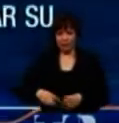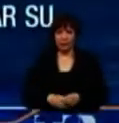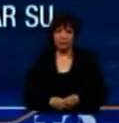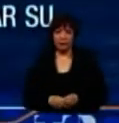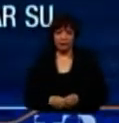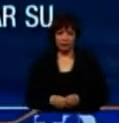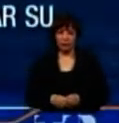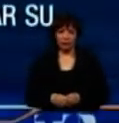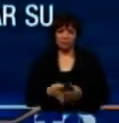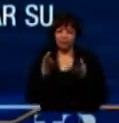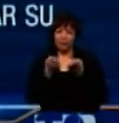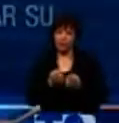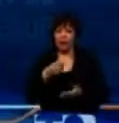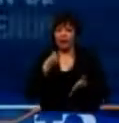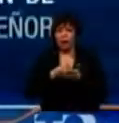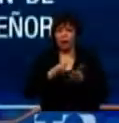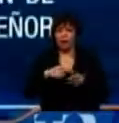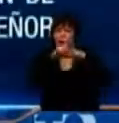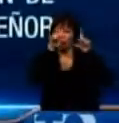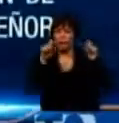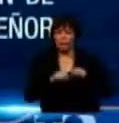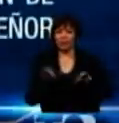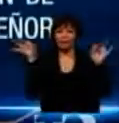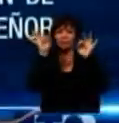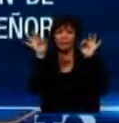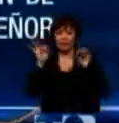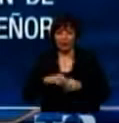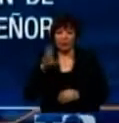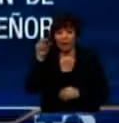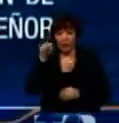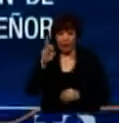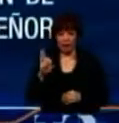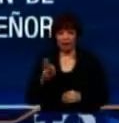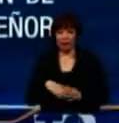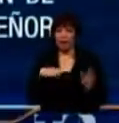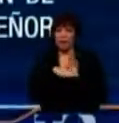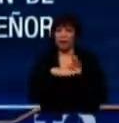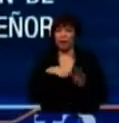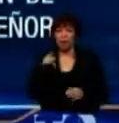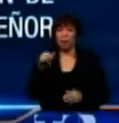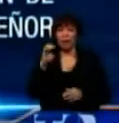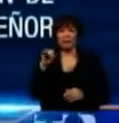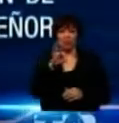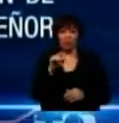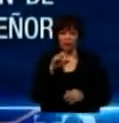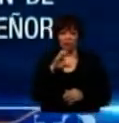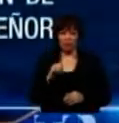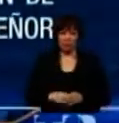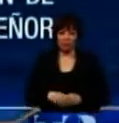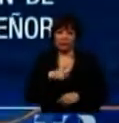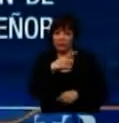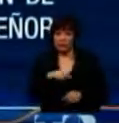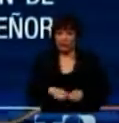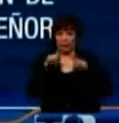mostrar su interés por la compra de las empresas eléctricas y banco del pacífico tomando en cuenta que dichas empresas